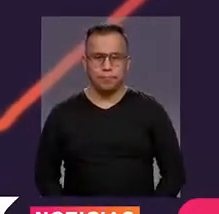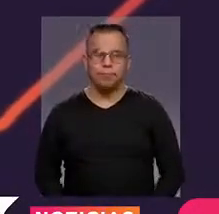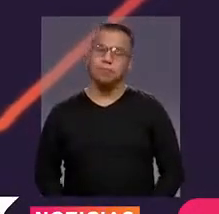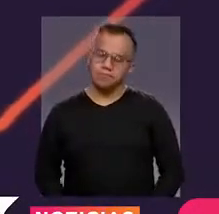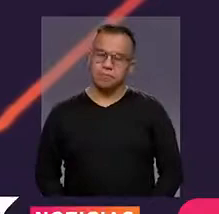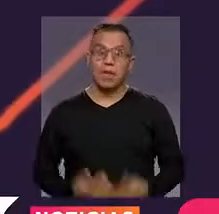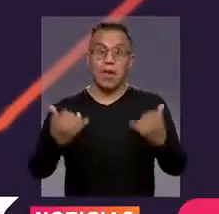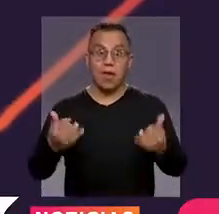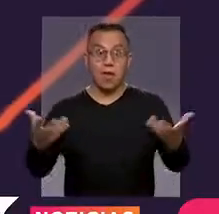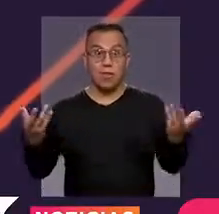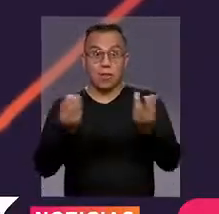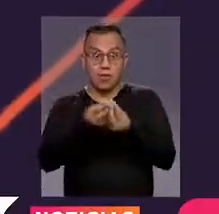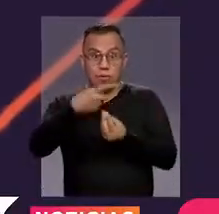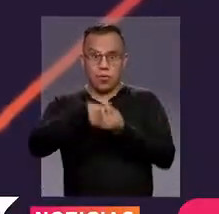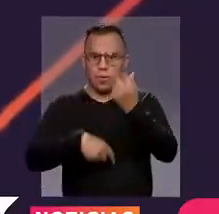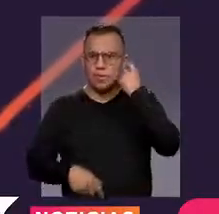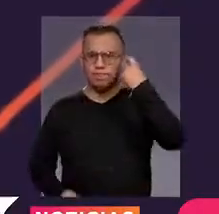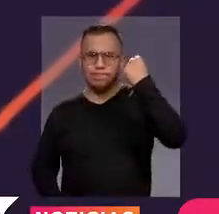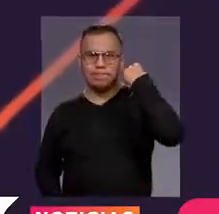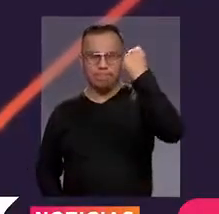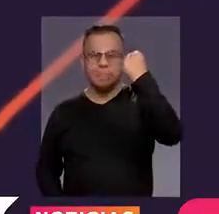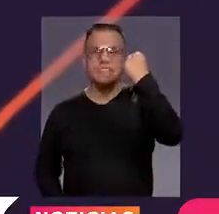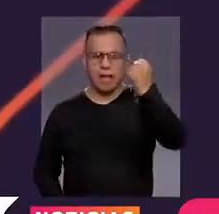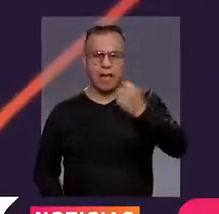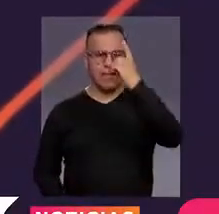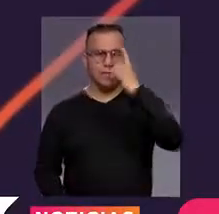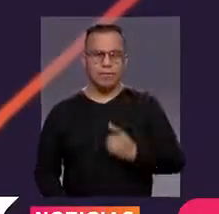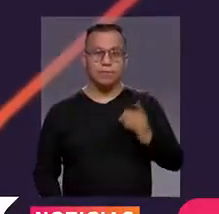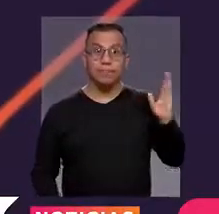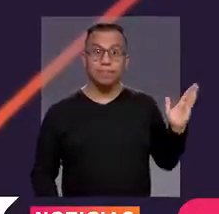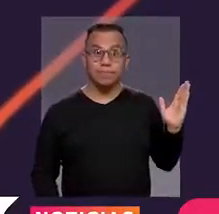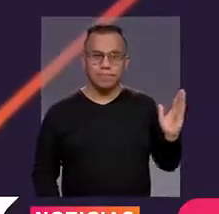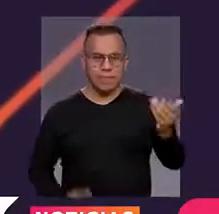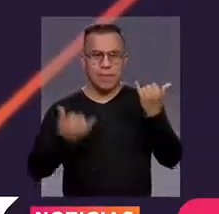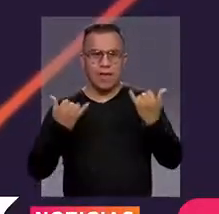feministas estallaron de felicidad por la determinación. ¡Es legal!